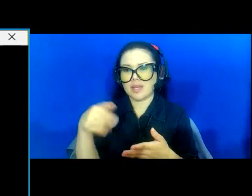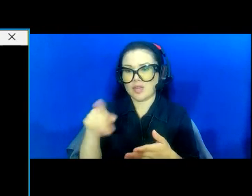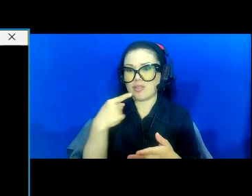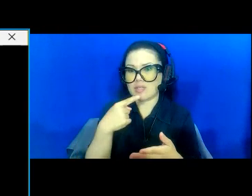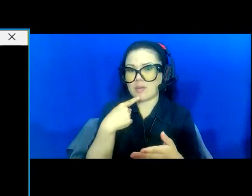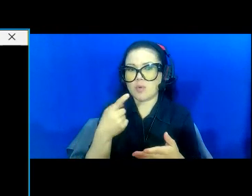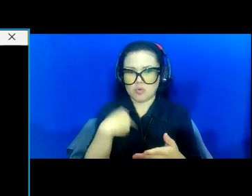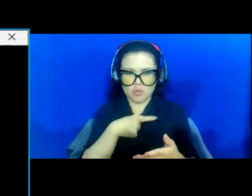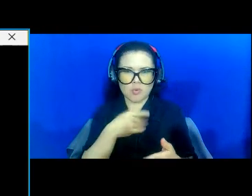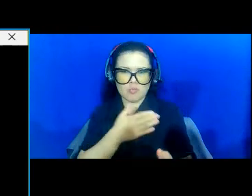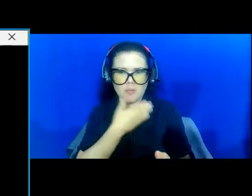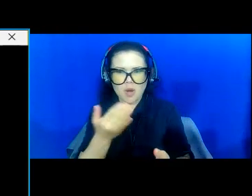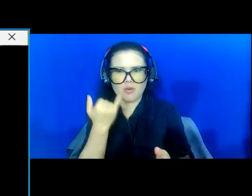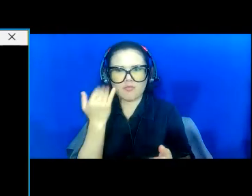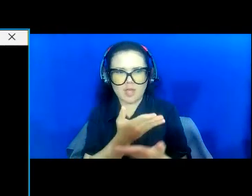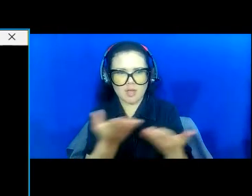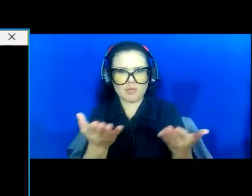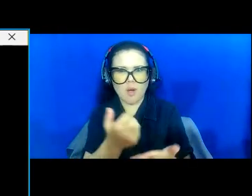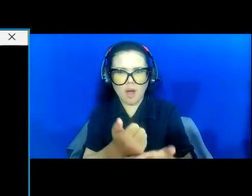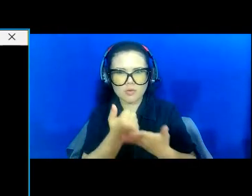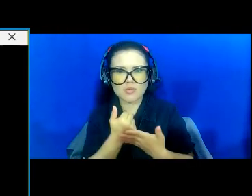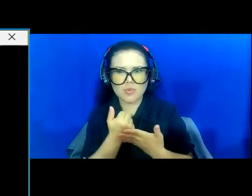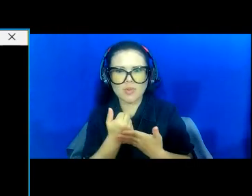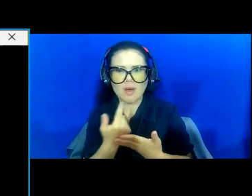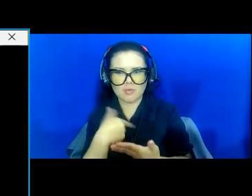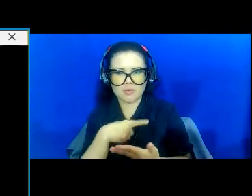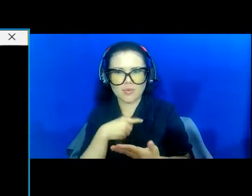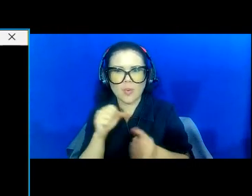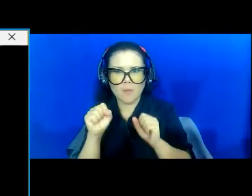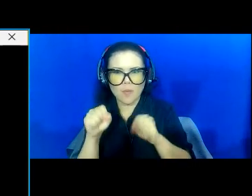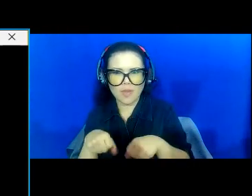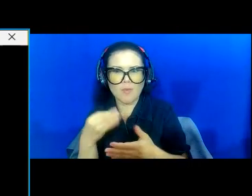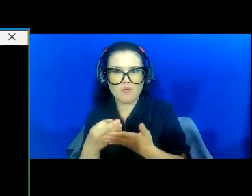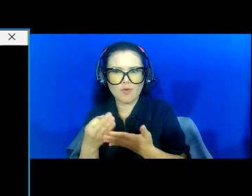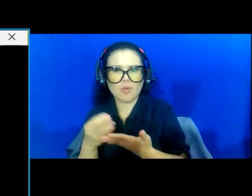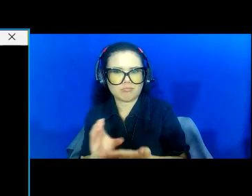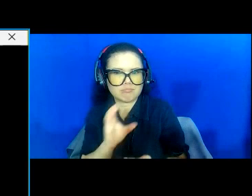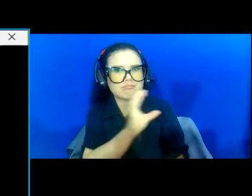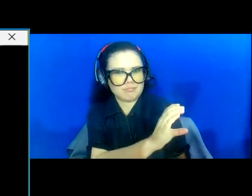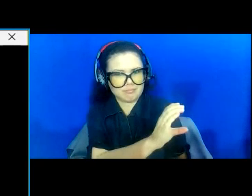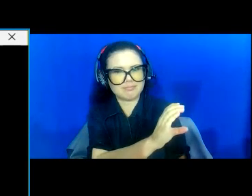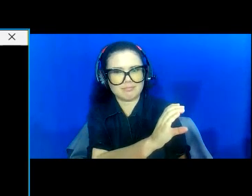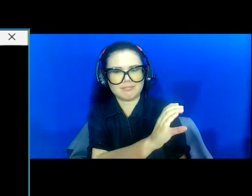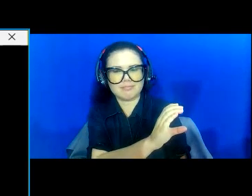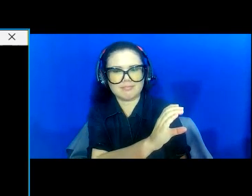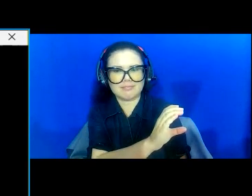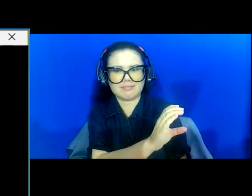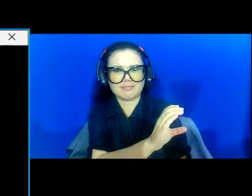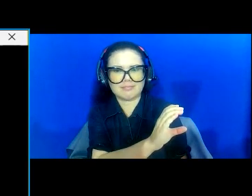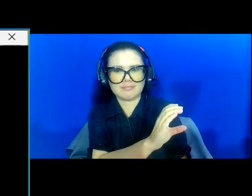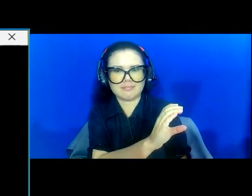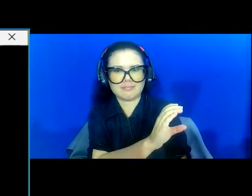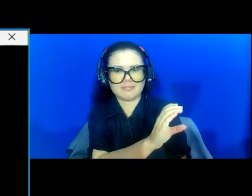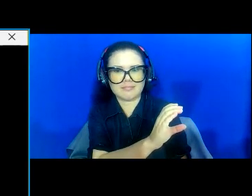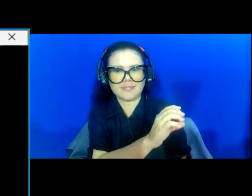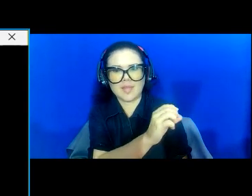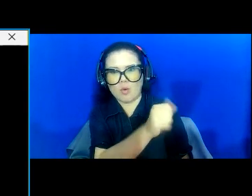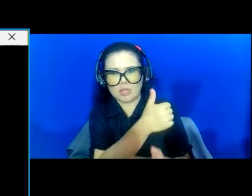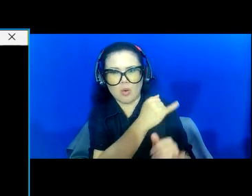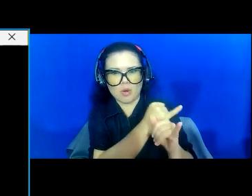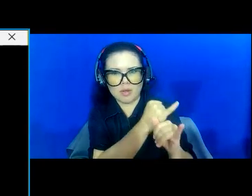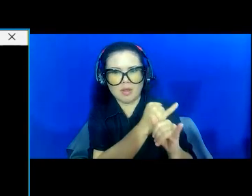ayuda, nosotros poder pasar ese dinero, ¿verdad? Por decirlo así, a entidades que